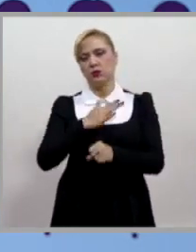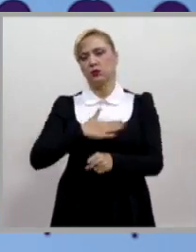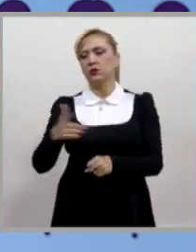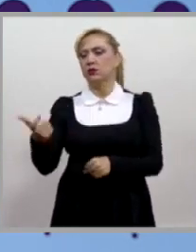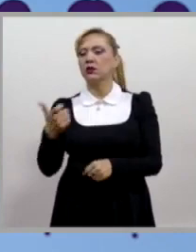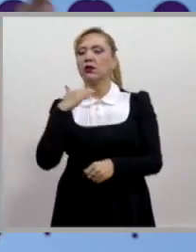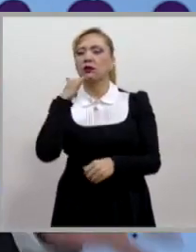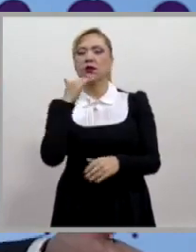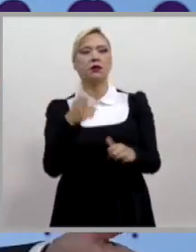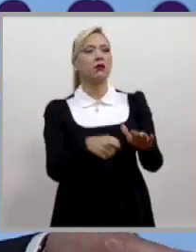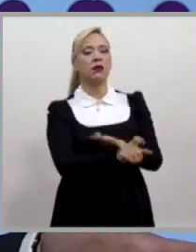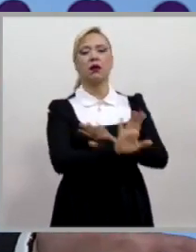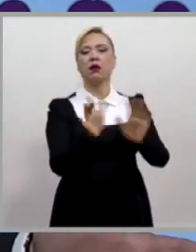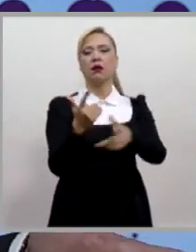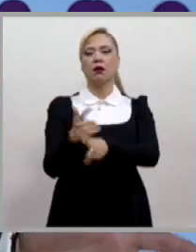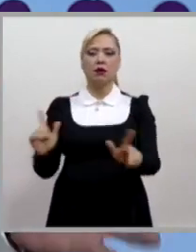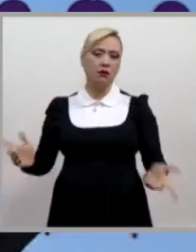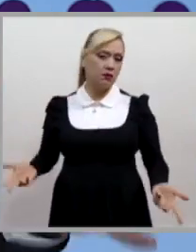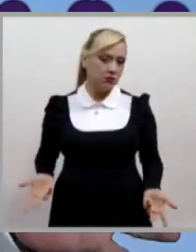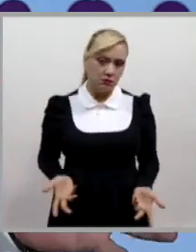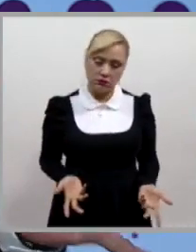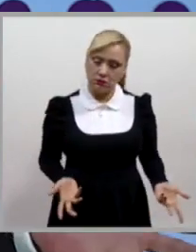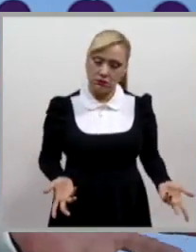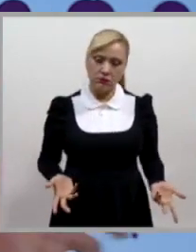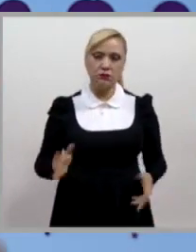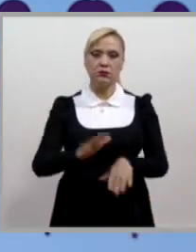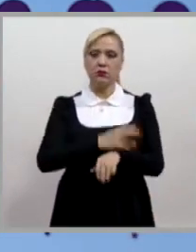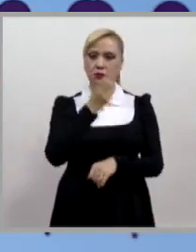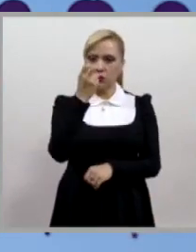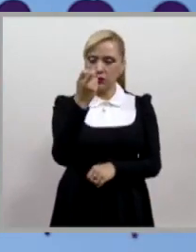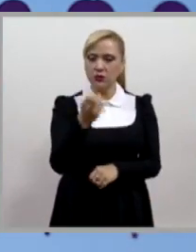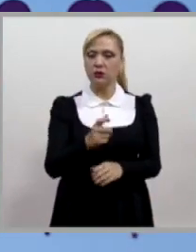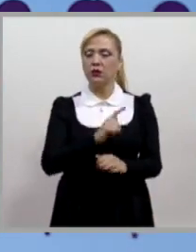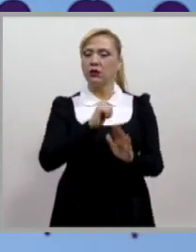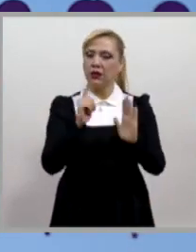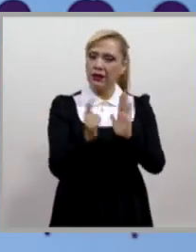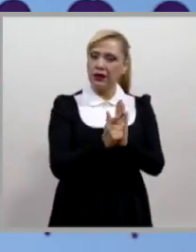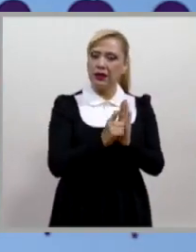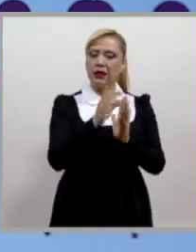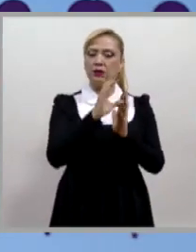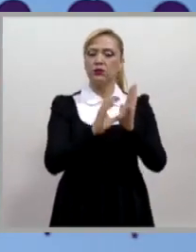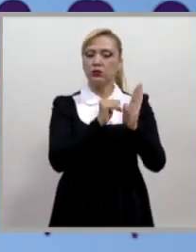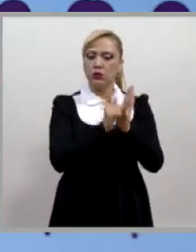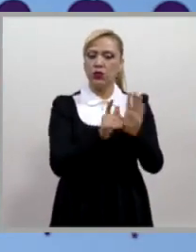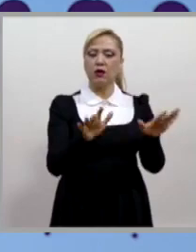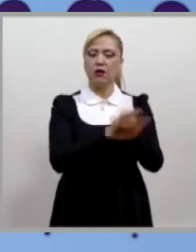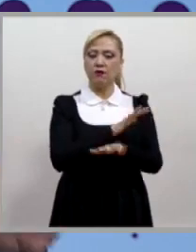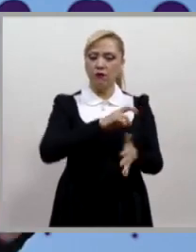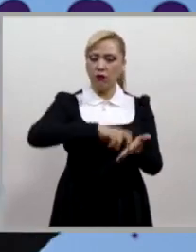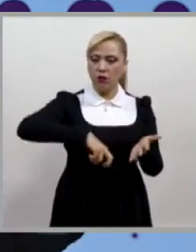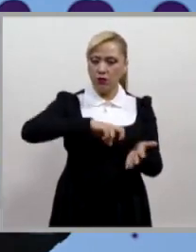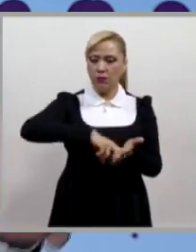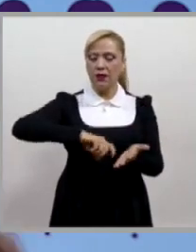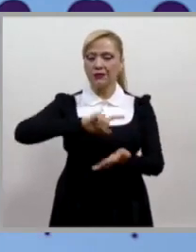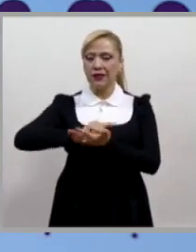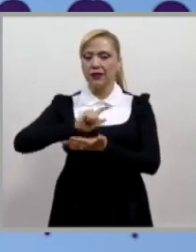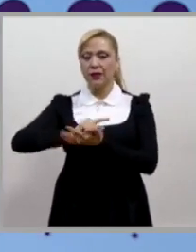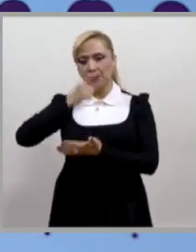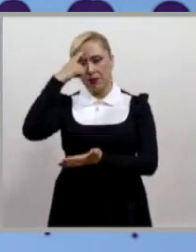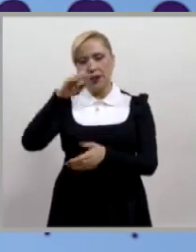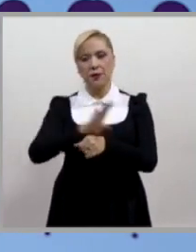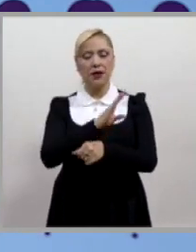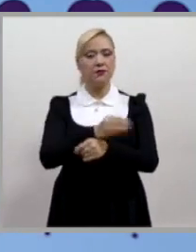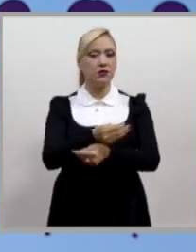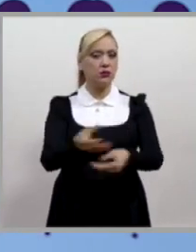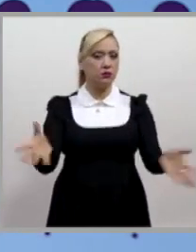primero, la concreción de la reforma constitucional y legal, tan importante, me parece que más importante, de las más importantes después